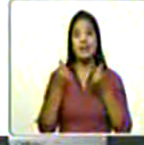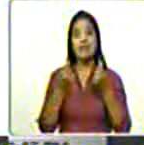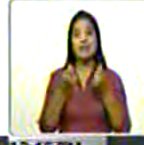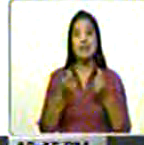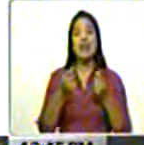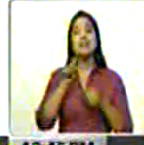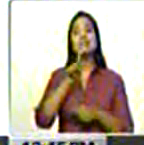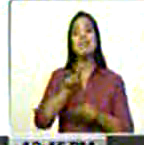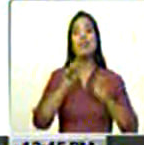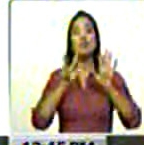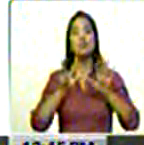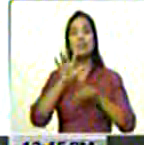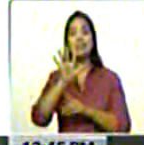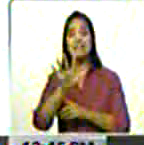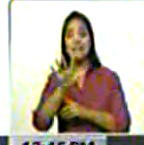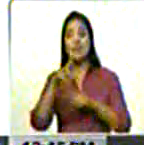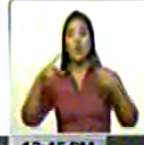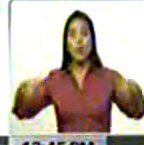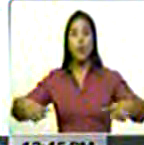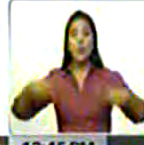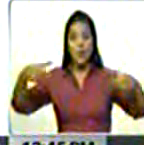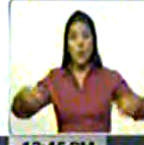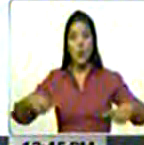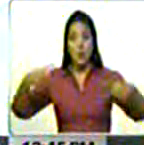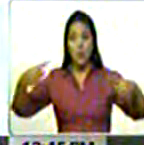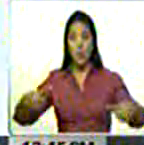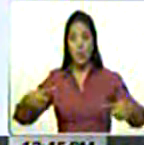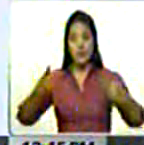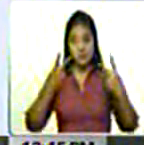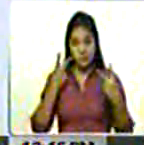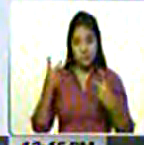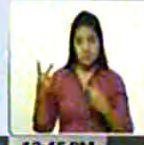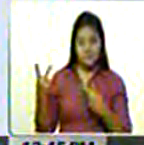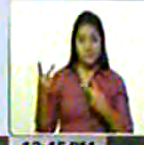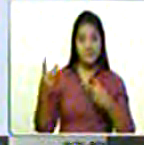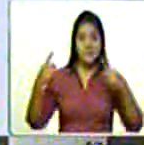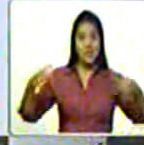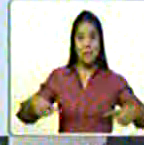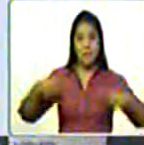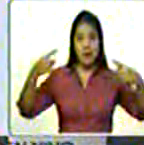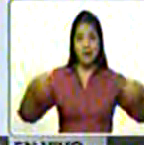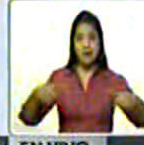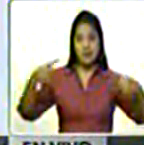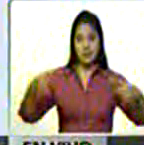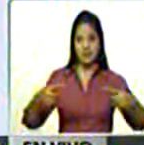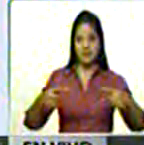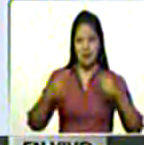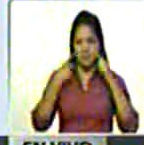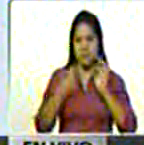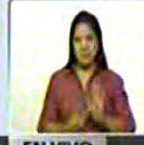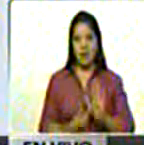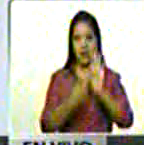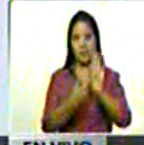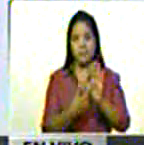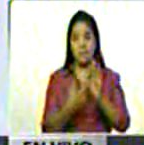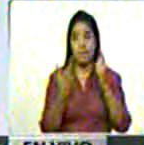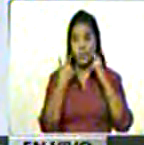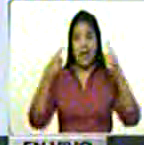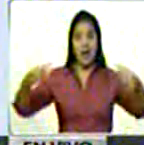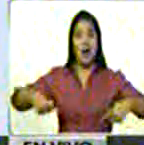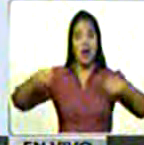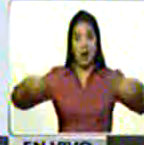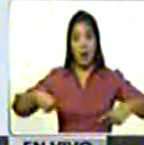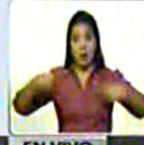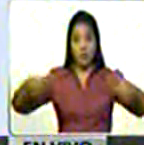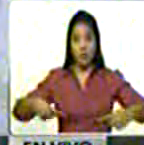60, RIN 14, Pirelli 6. Este caucho que está aquí, vamos a levantarlo aquí, compañero Sierra Alta. Este cauchito,